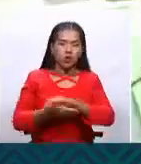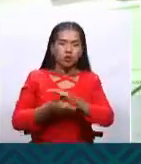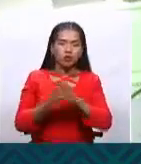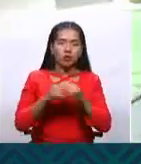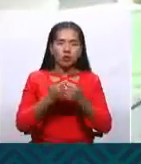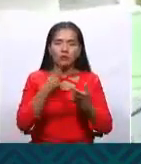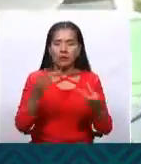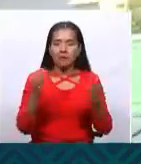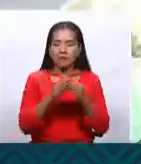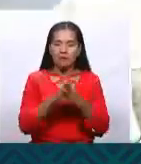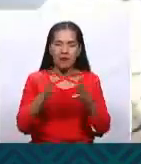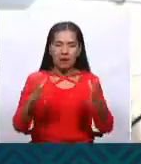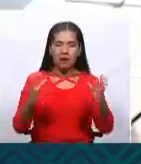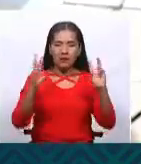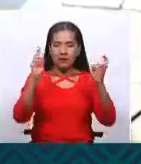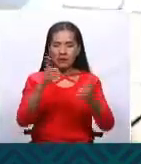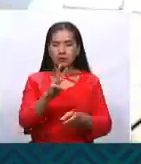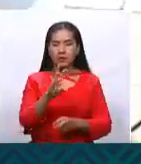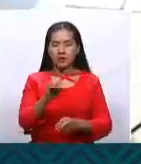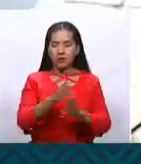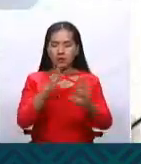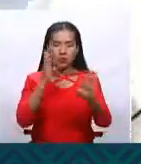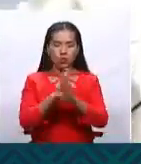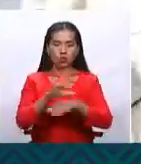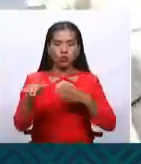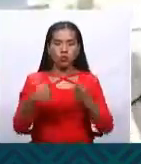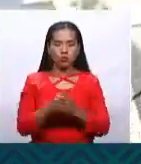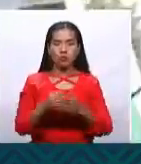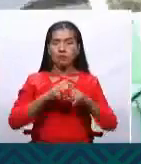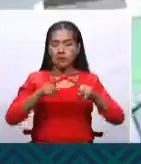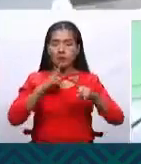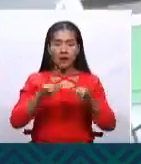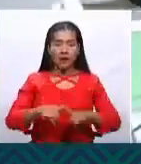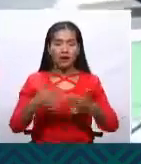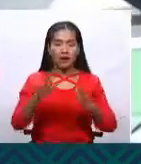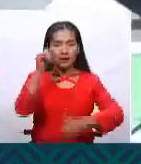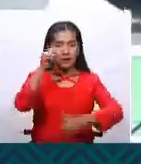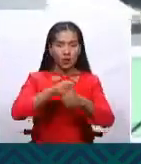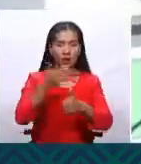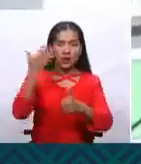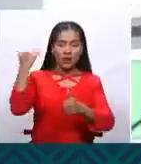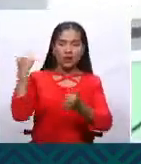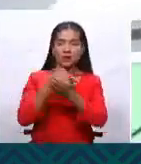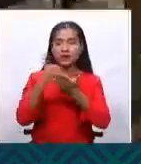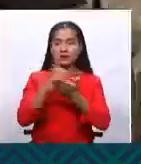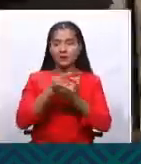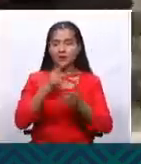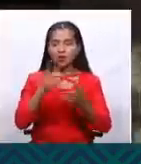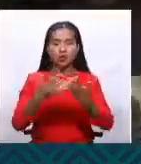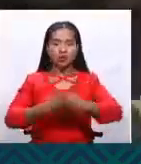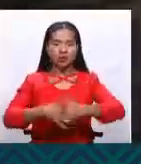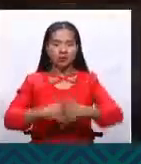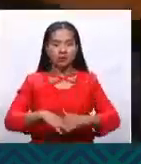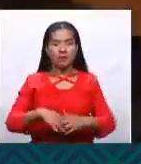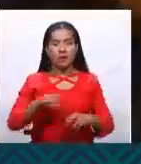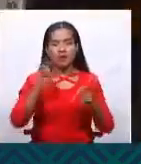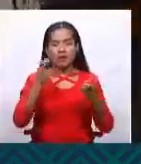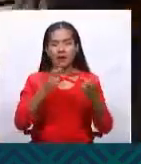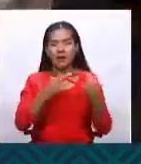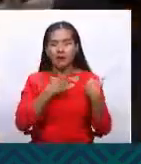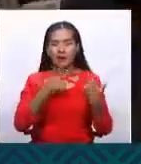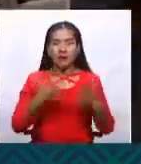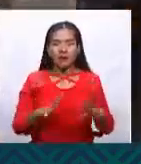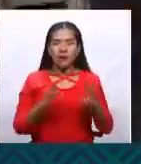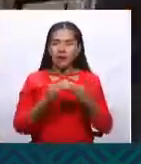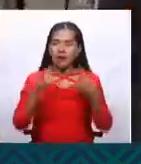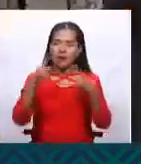de más de 60 buses ediles. Recordemos que semanas atrás, el representante de la empresa Fabros Motors